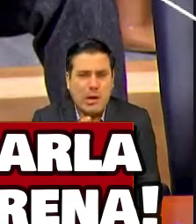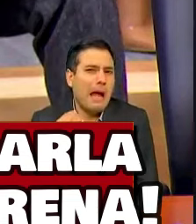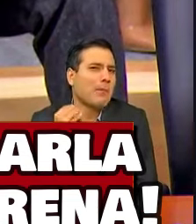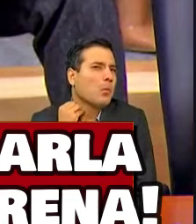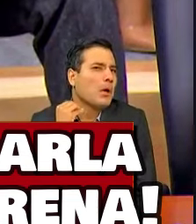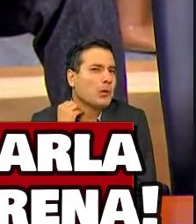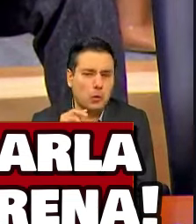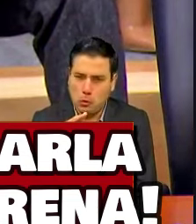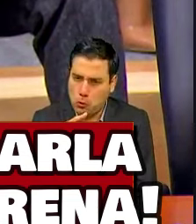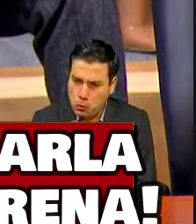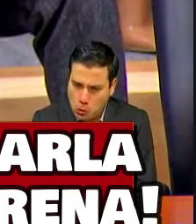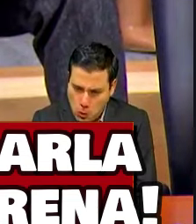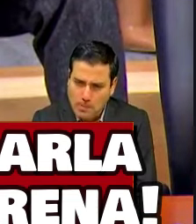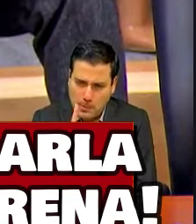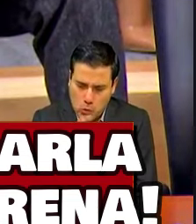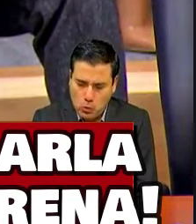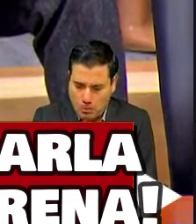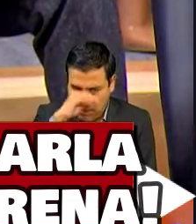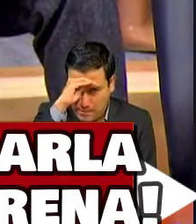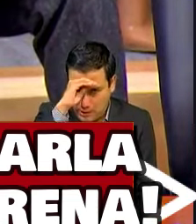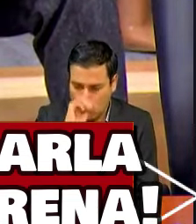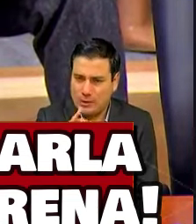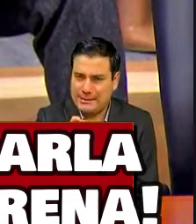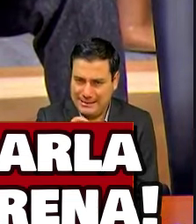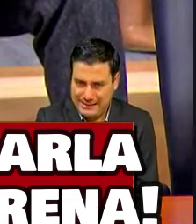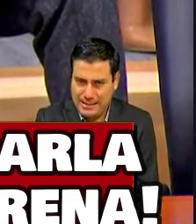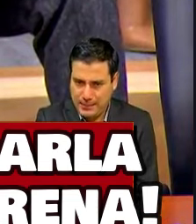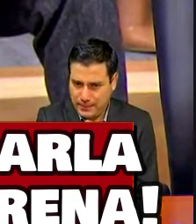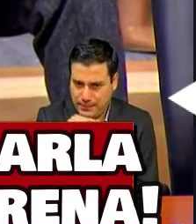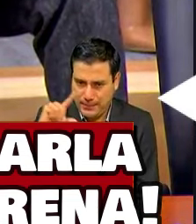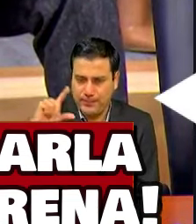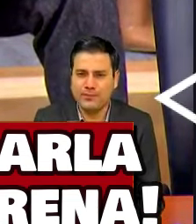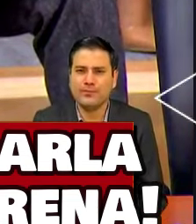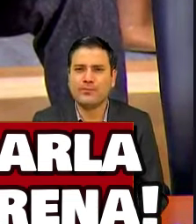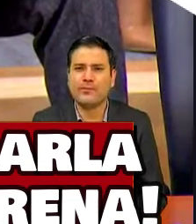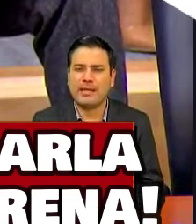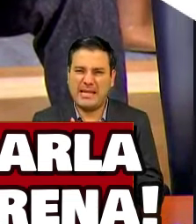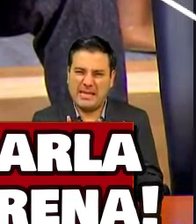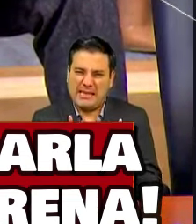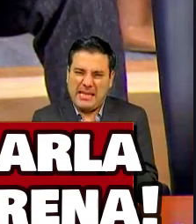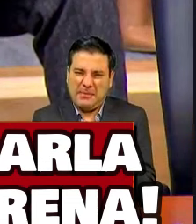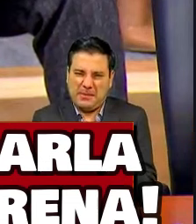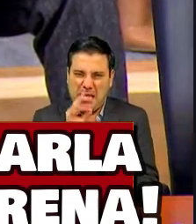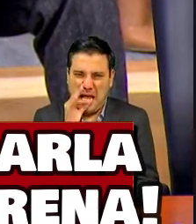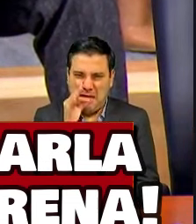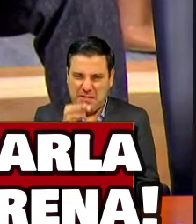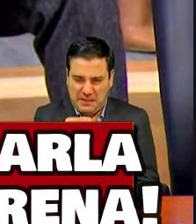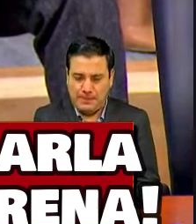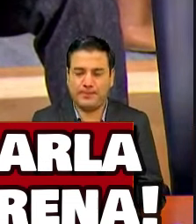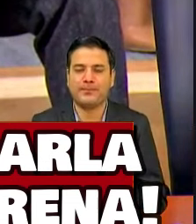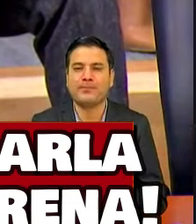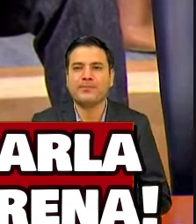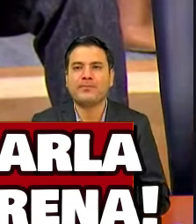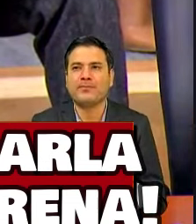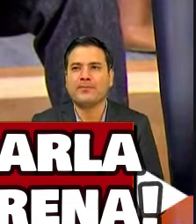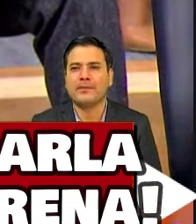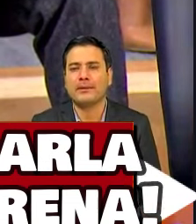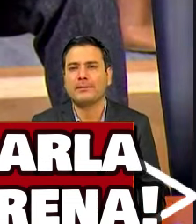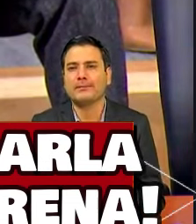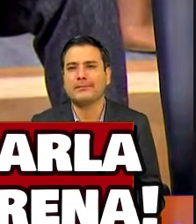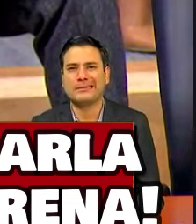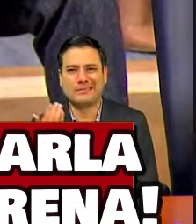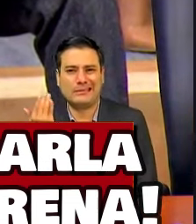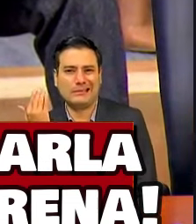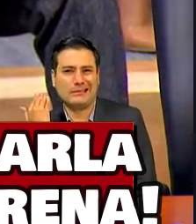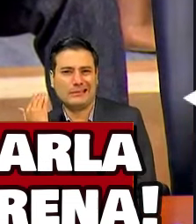comentario, y un adicional, dado que es una sesión pública. Hace algunas horas, seguro lo saben,